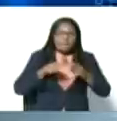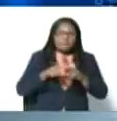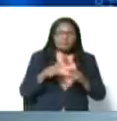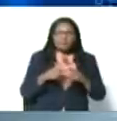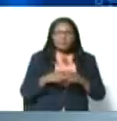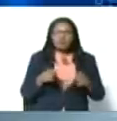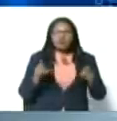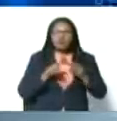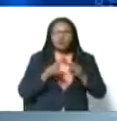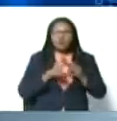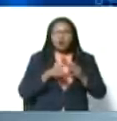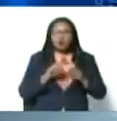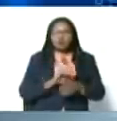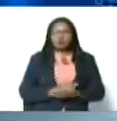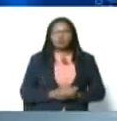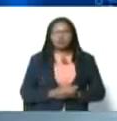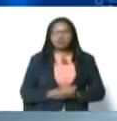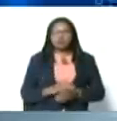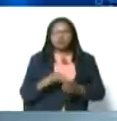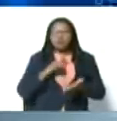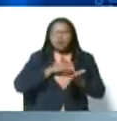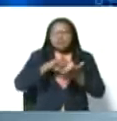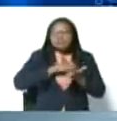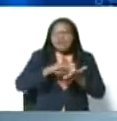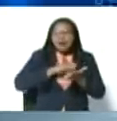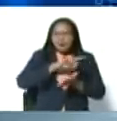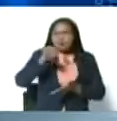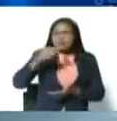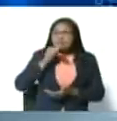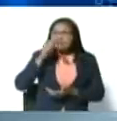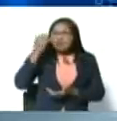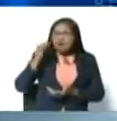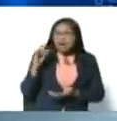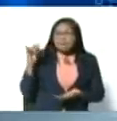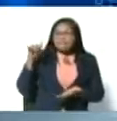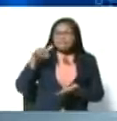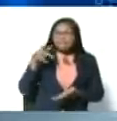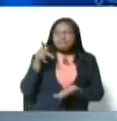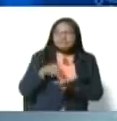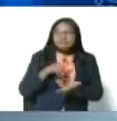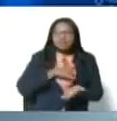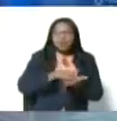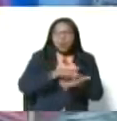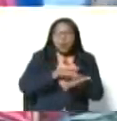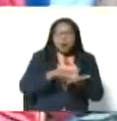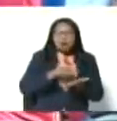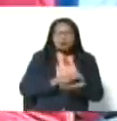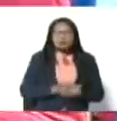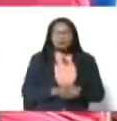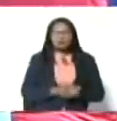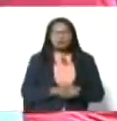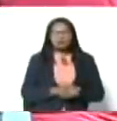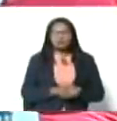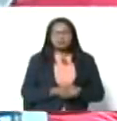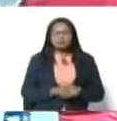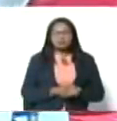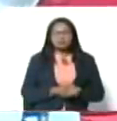Telegram, por WhatsApp. ¿Quién tiene WhatsApp de los presentes? ¿Quién tiene